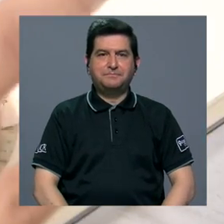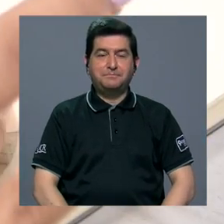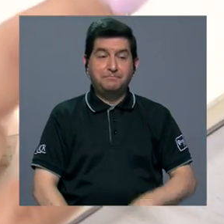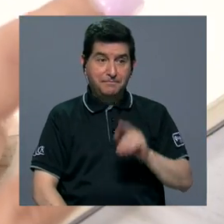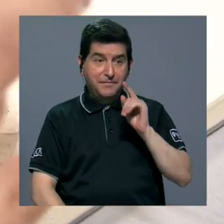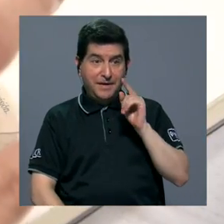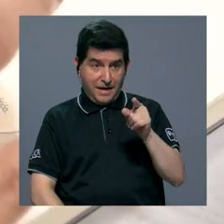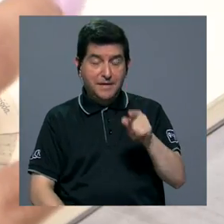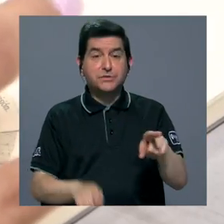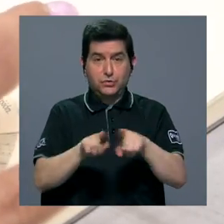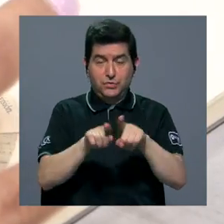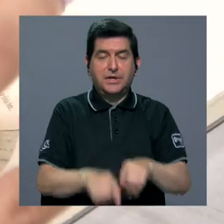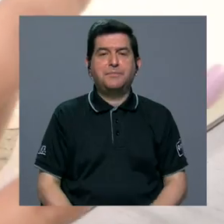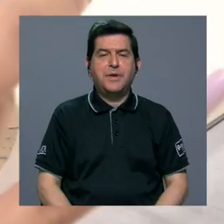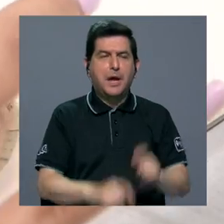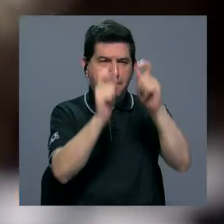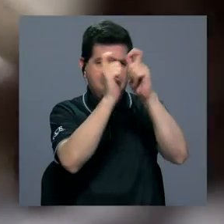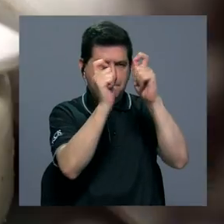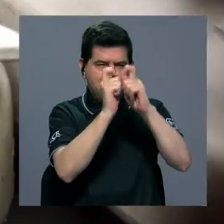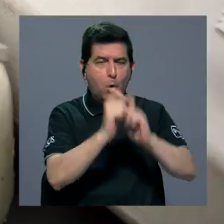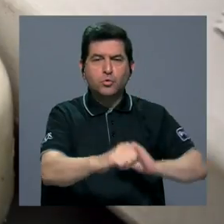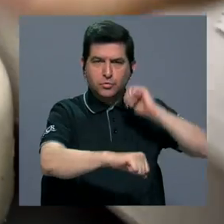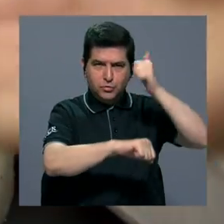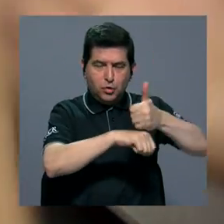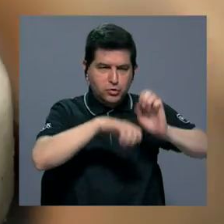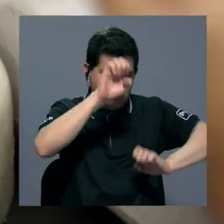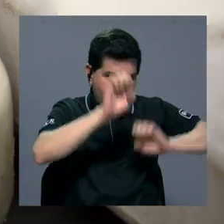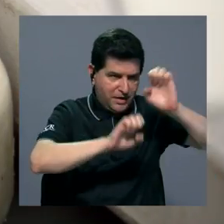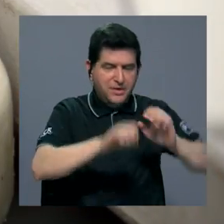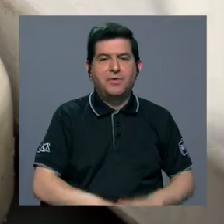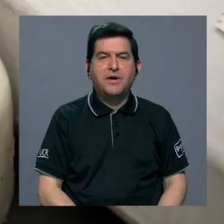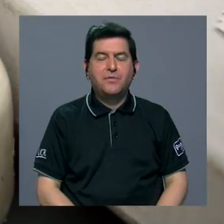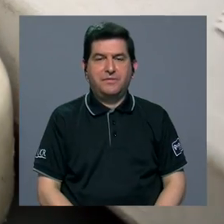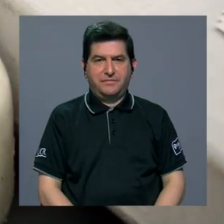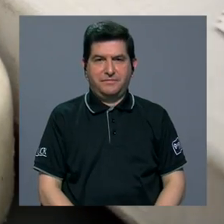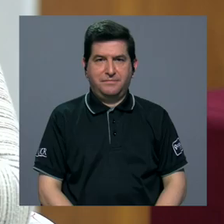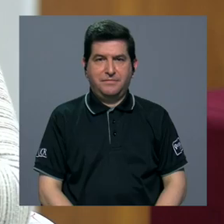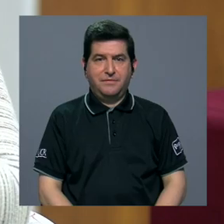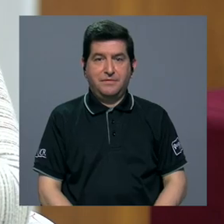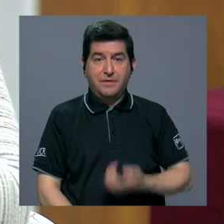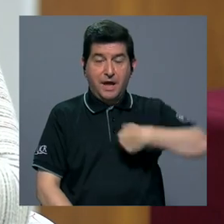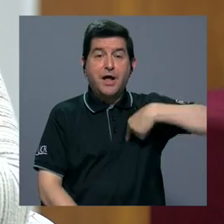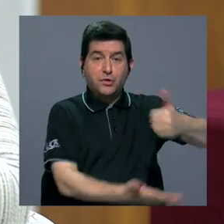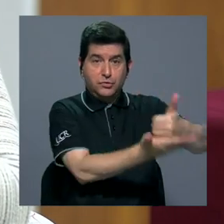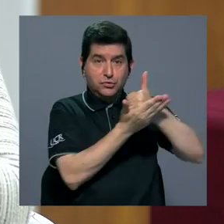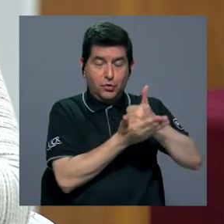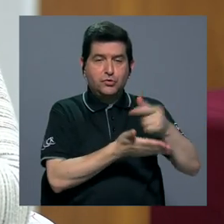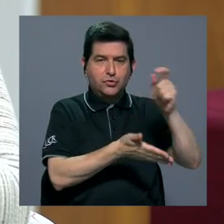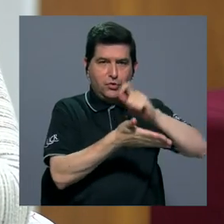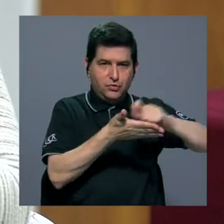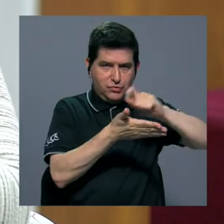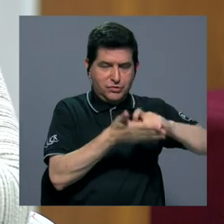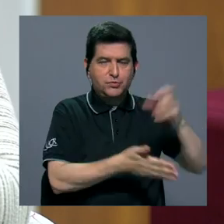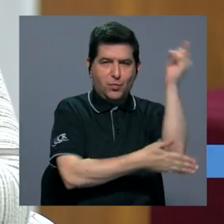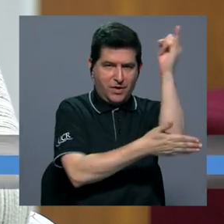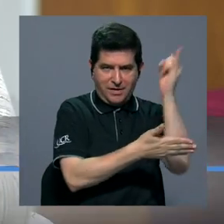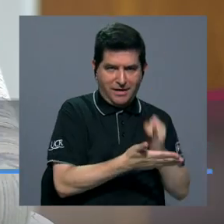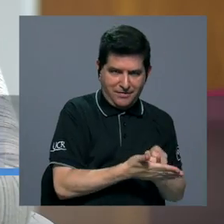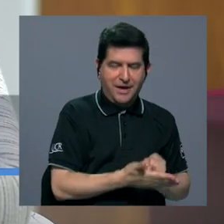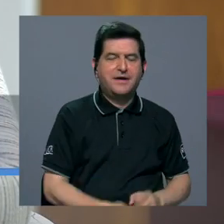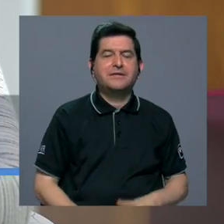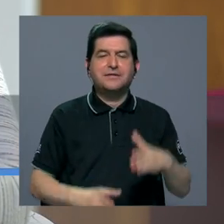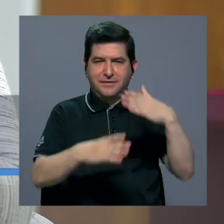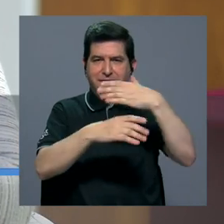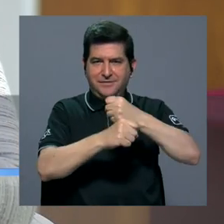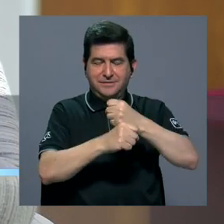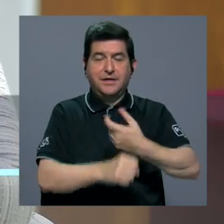Eso, además tenemos una rúbrica, digamos, de evaluación sobre las piezas que nos han ayudado desde la Escuela de Artes Plásticas para